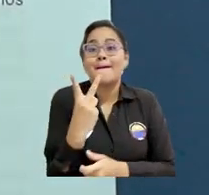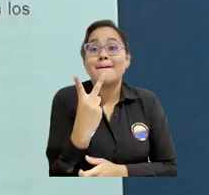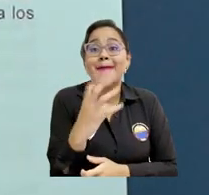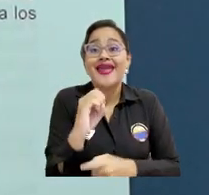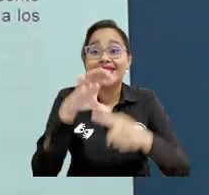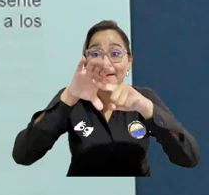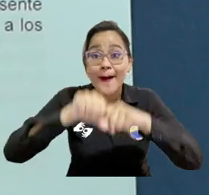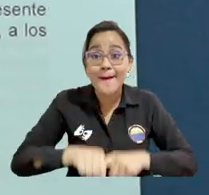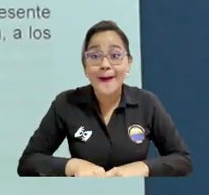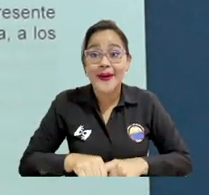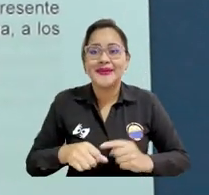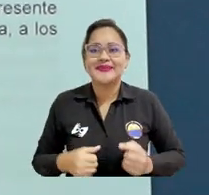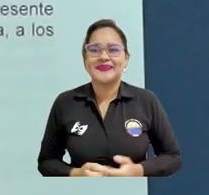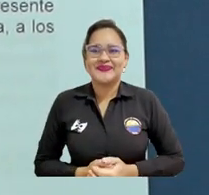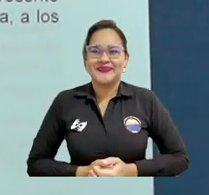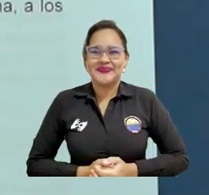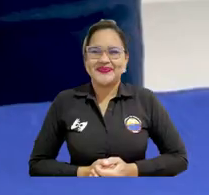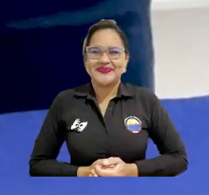20.